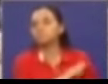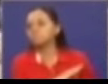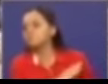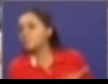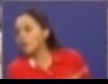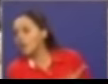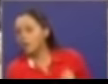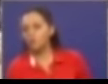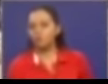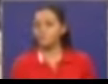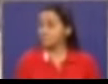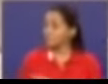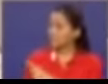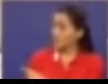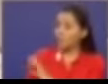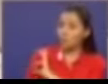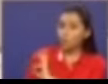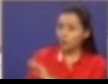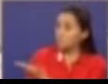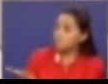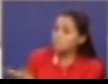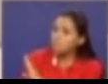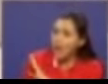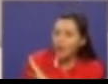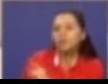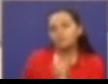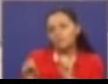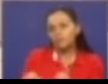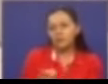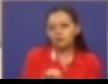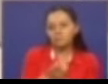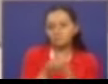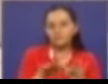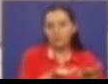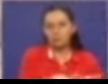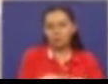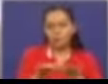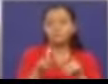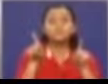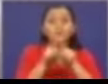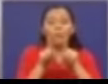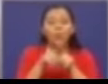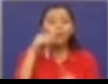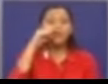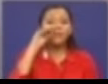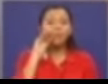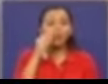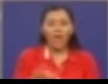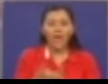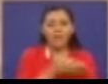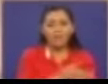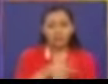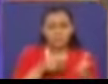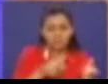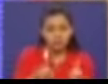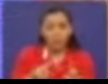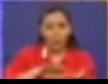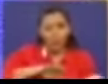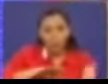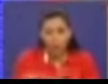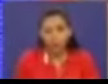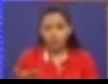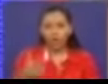Febres Cordero, que se parecía, torturaba, es el gran demócrata que nos habla de libertad, justicia y derechos